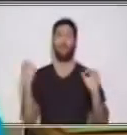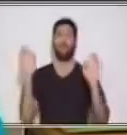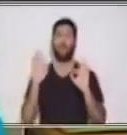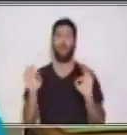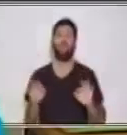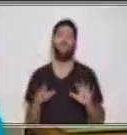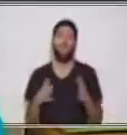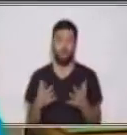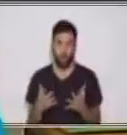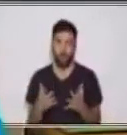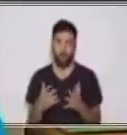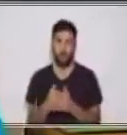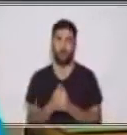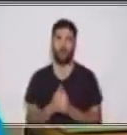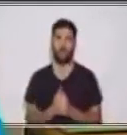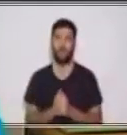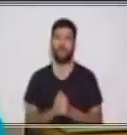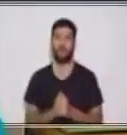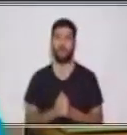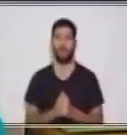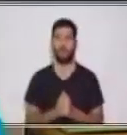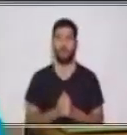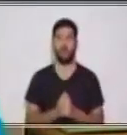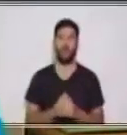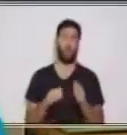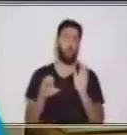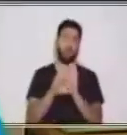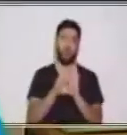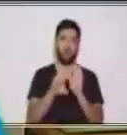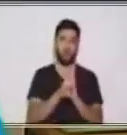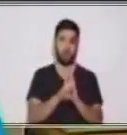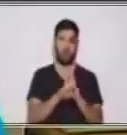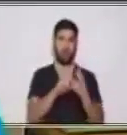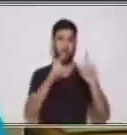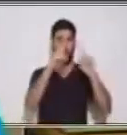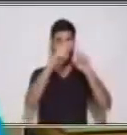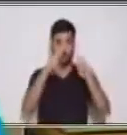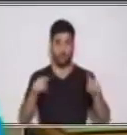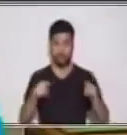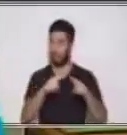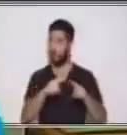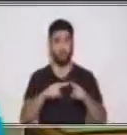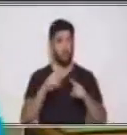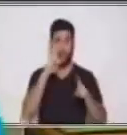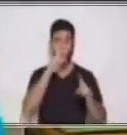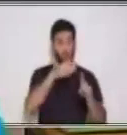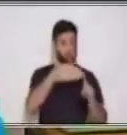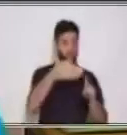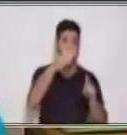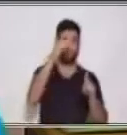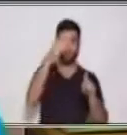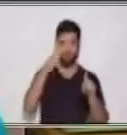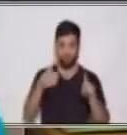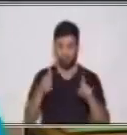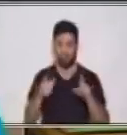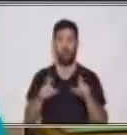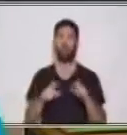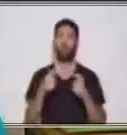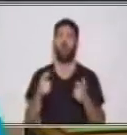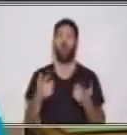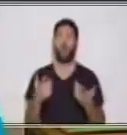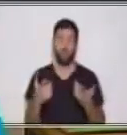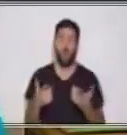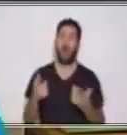directamente que aplica esta. Pero si el triángulo no tiene un ángulo recto,